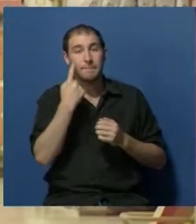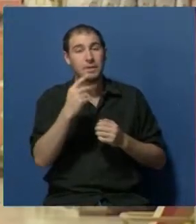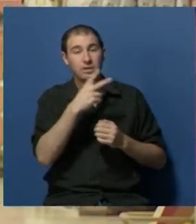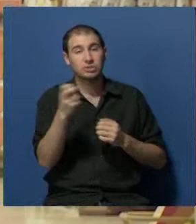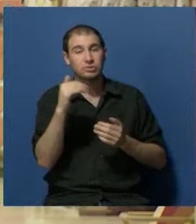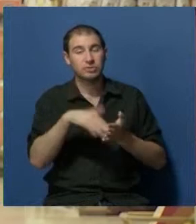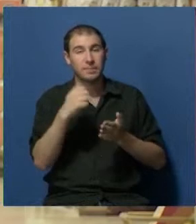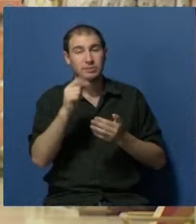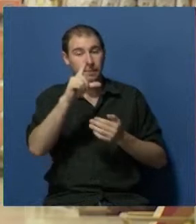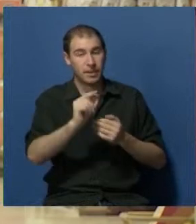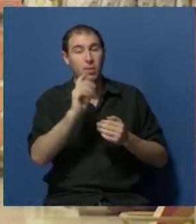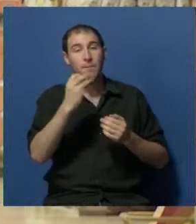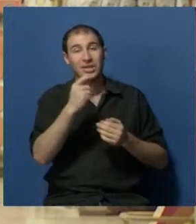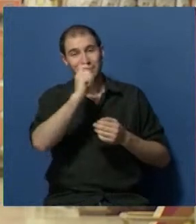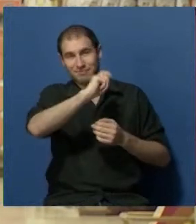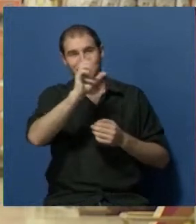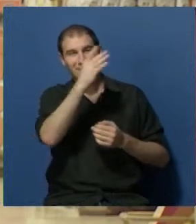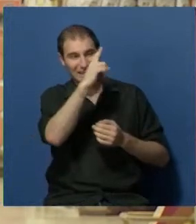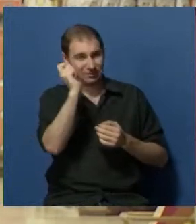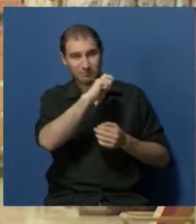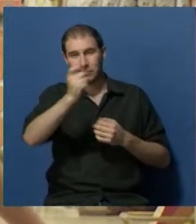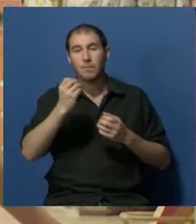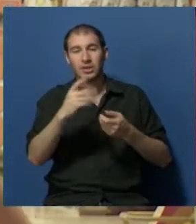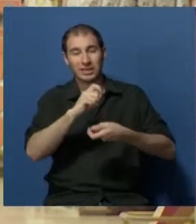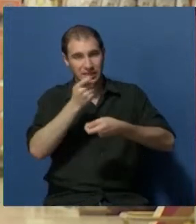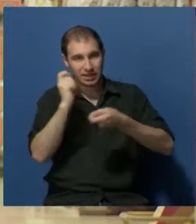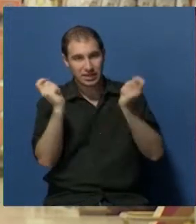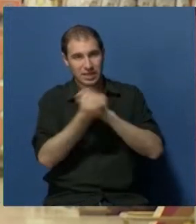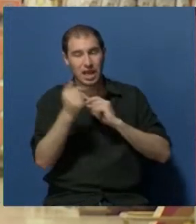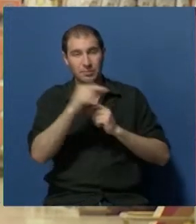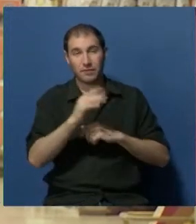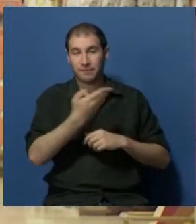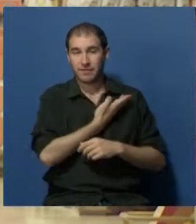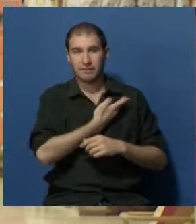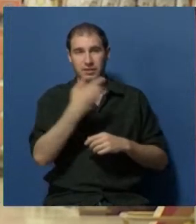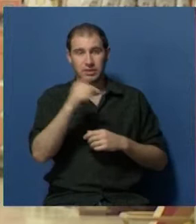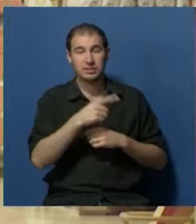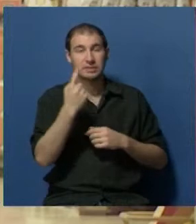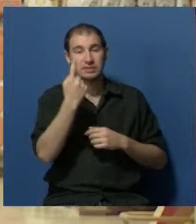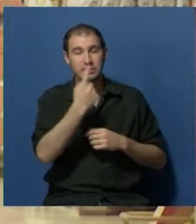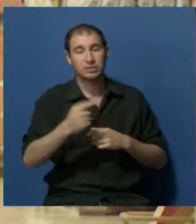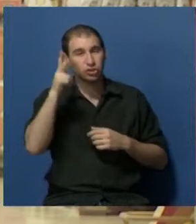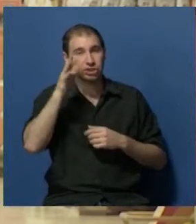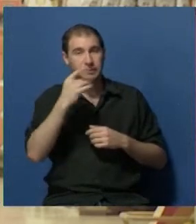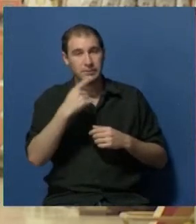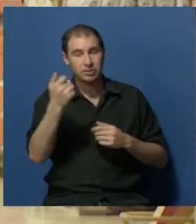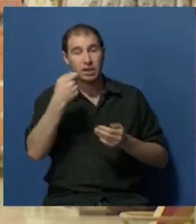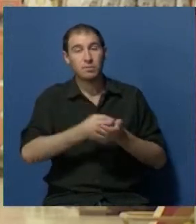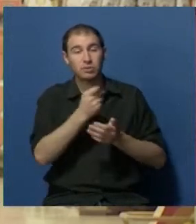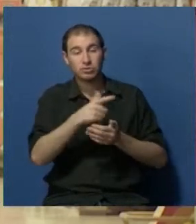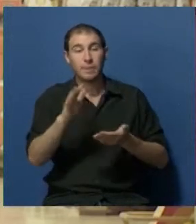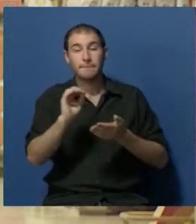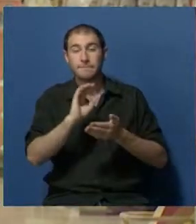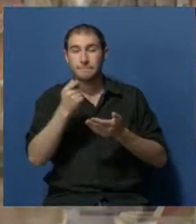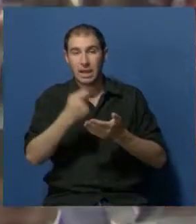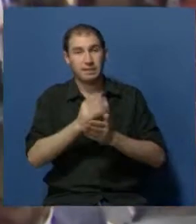1.200 millones de pesos de coparticipación por la modificación que se hizo a principio de año, donde 180.000 personas dejaron de pagar ganancias en todo el